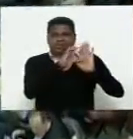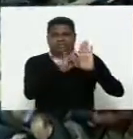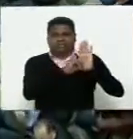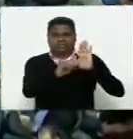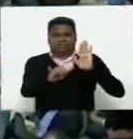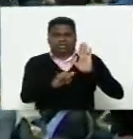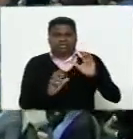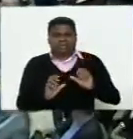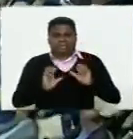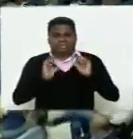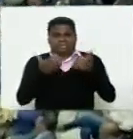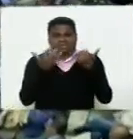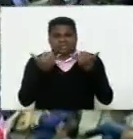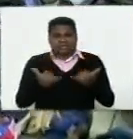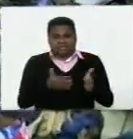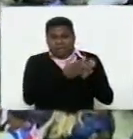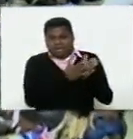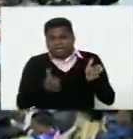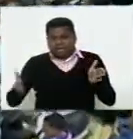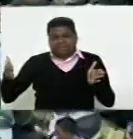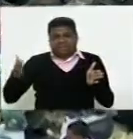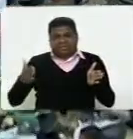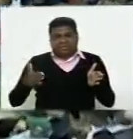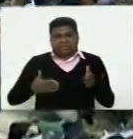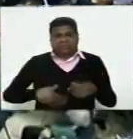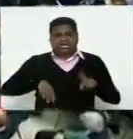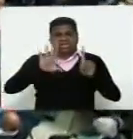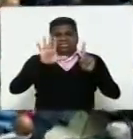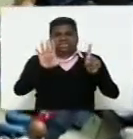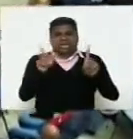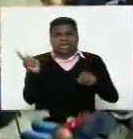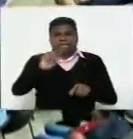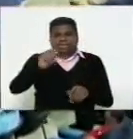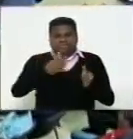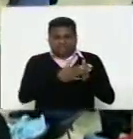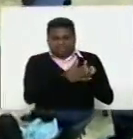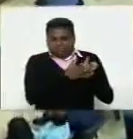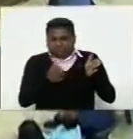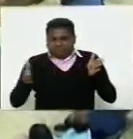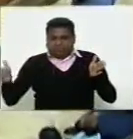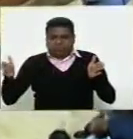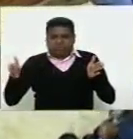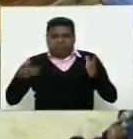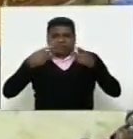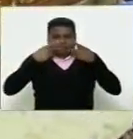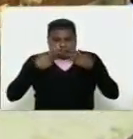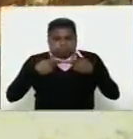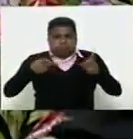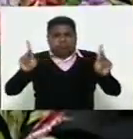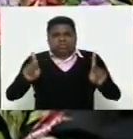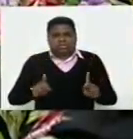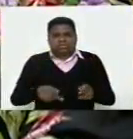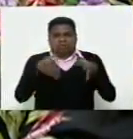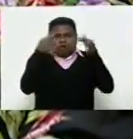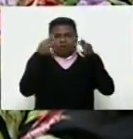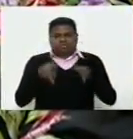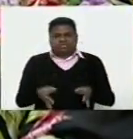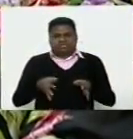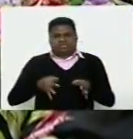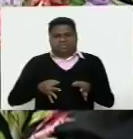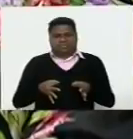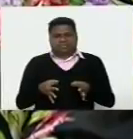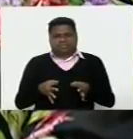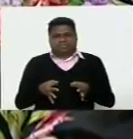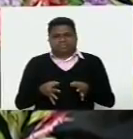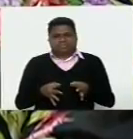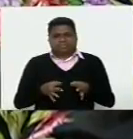en vigencia a partir de los 6 meses siguientes a su publicación en la Gaceta Oficial de